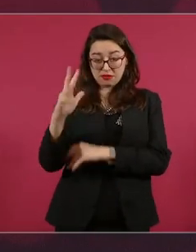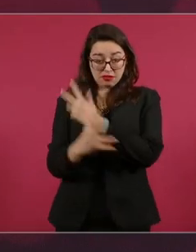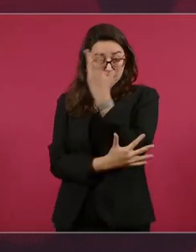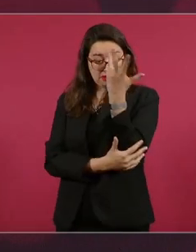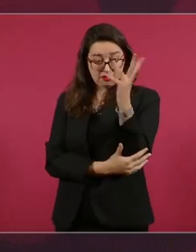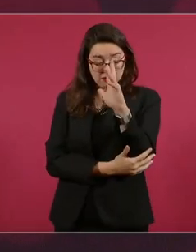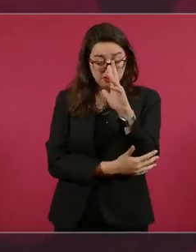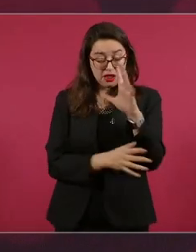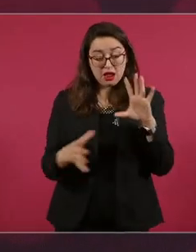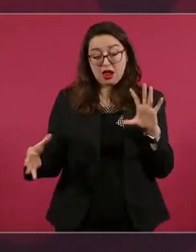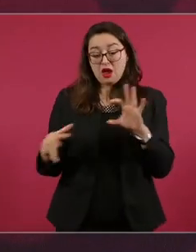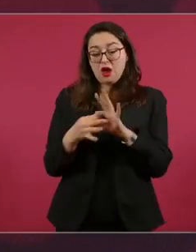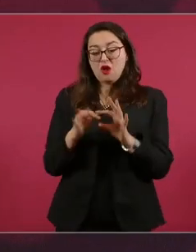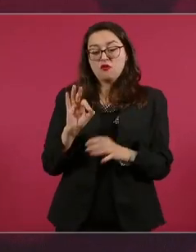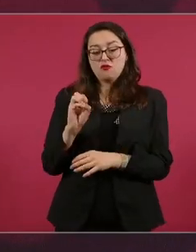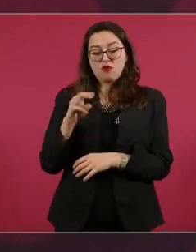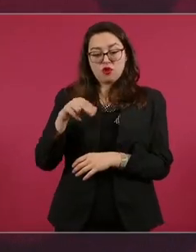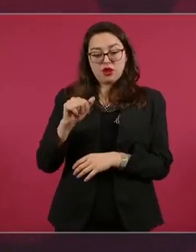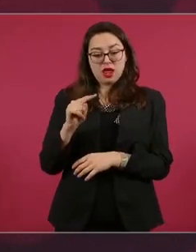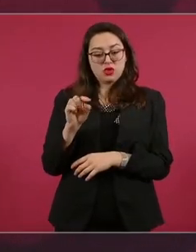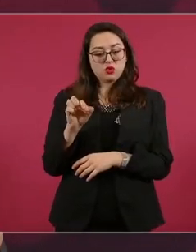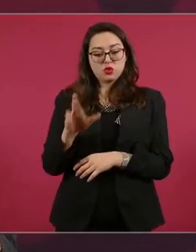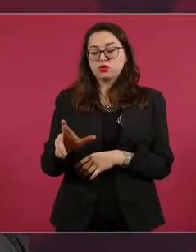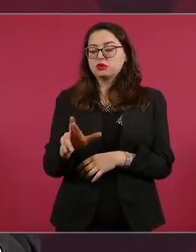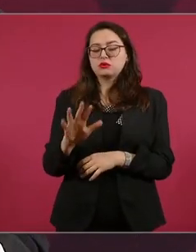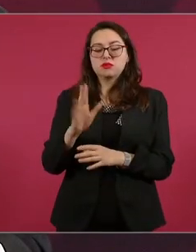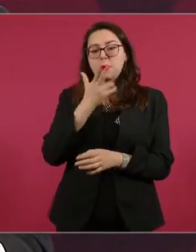Fonatur se convirtieran en reservas